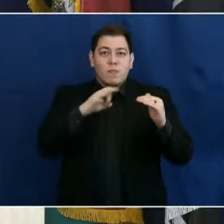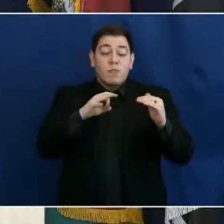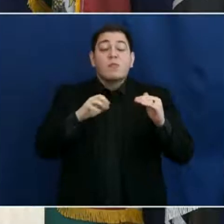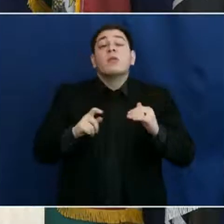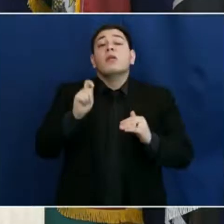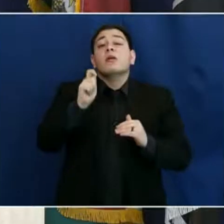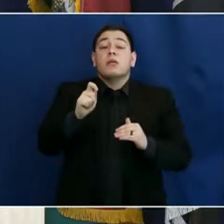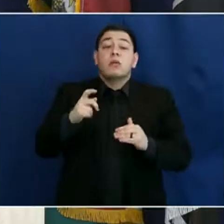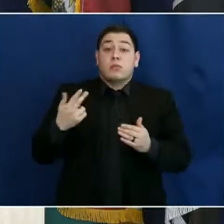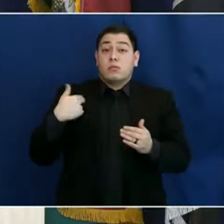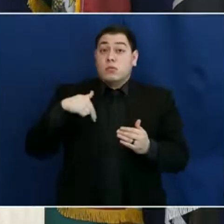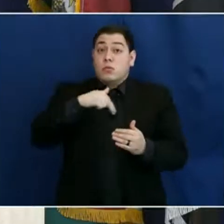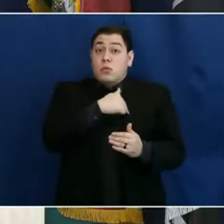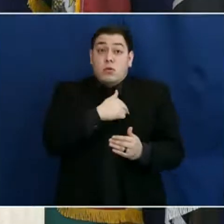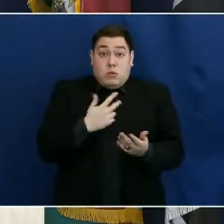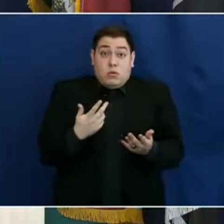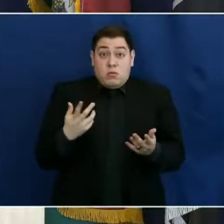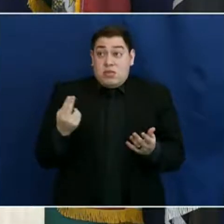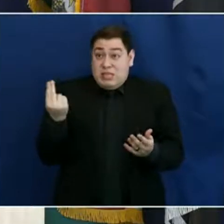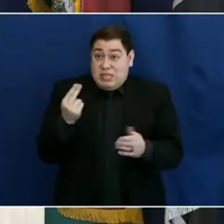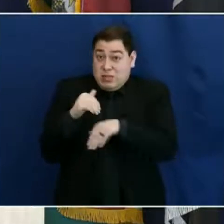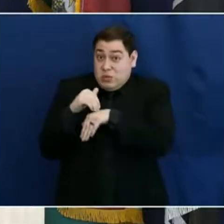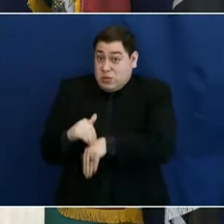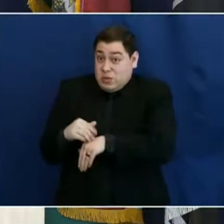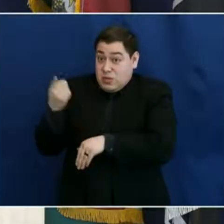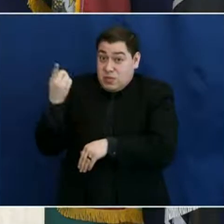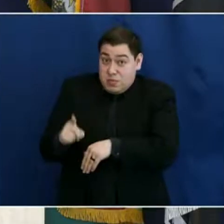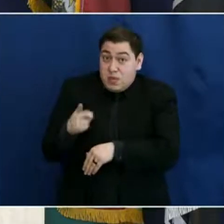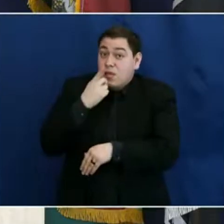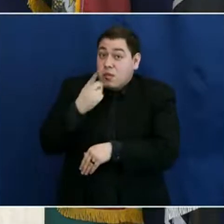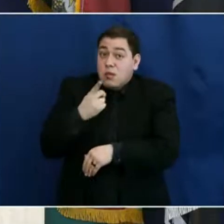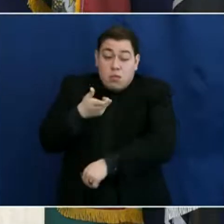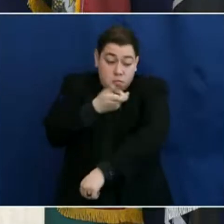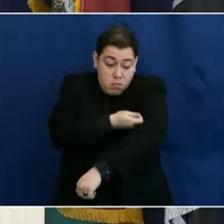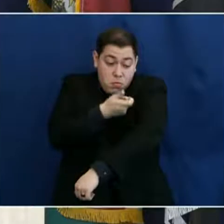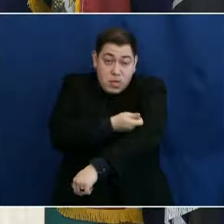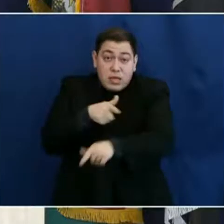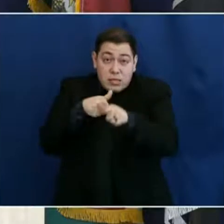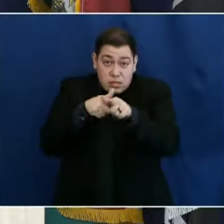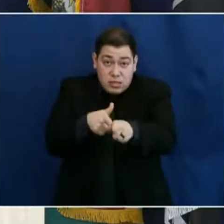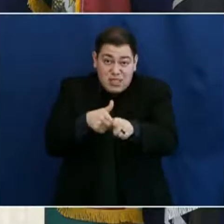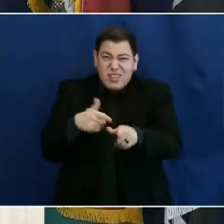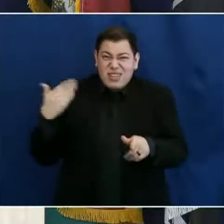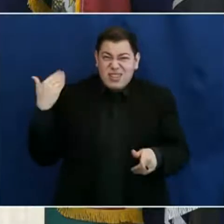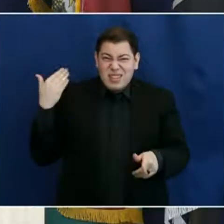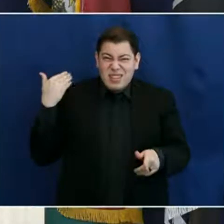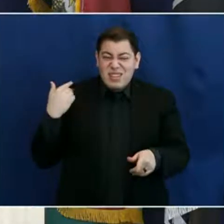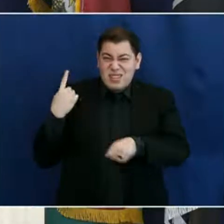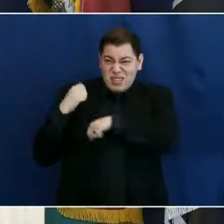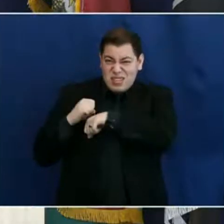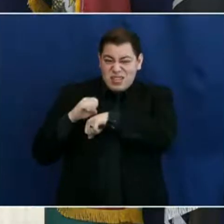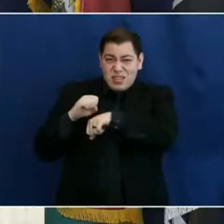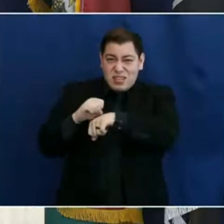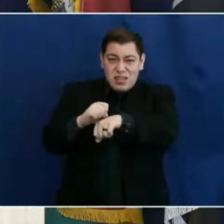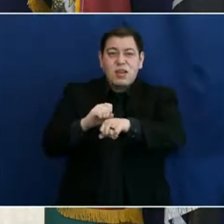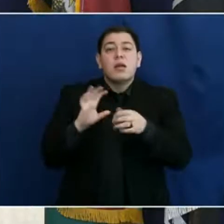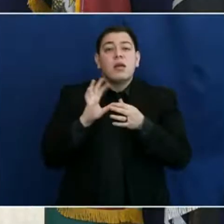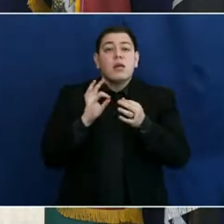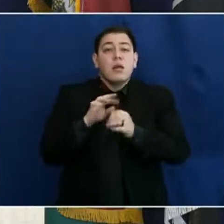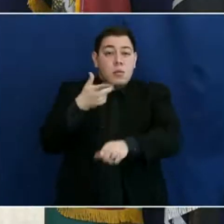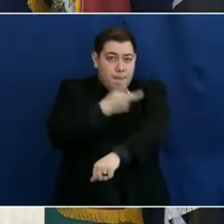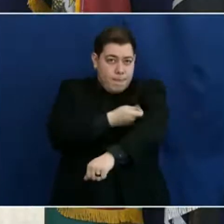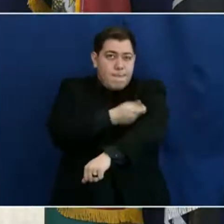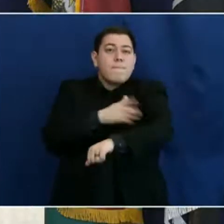las indicaciones del Departamento de Salud Público y seguiremos vacunando. Estas últimas semanas hemos visto la cantidad de vacunas